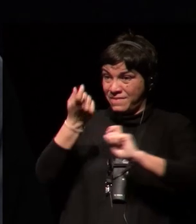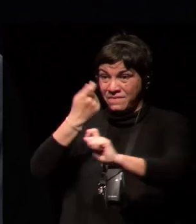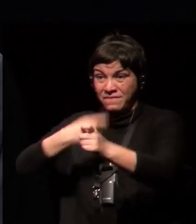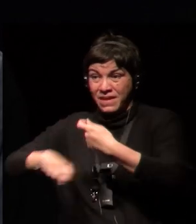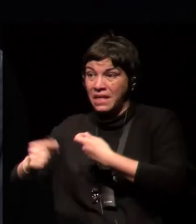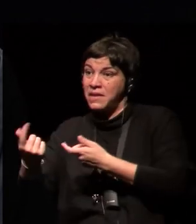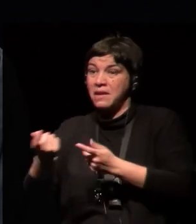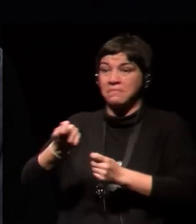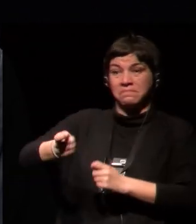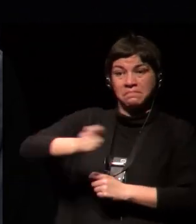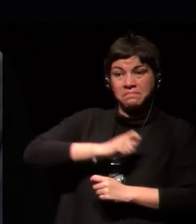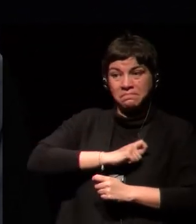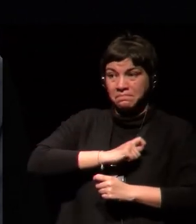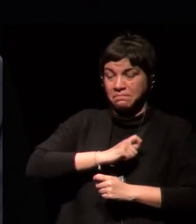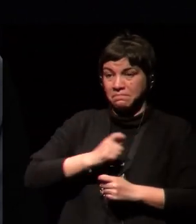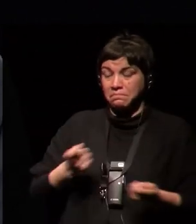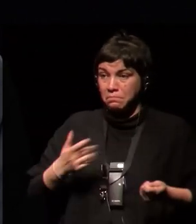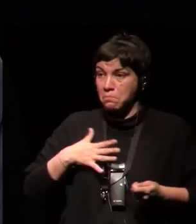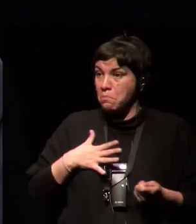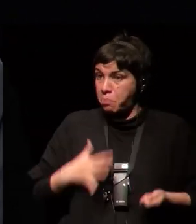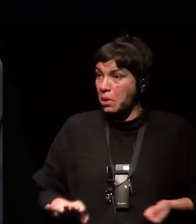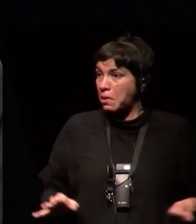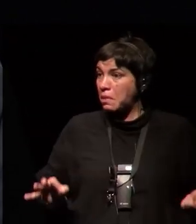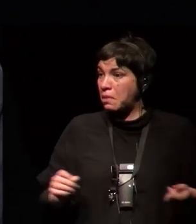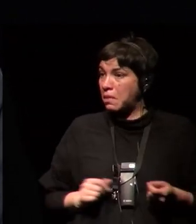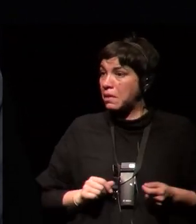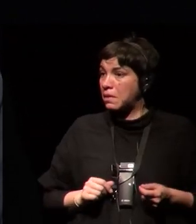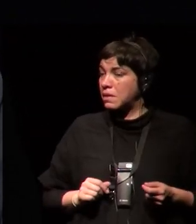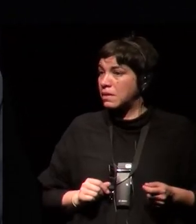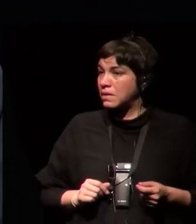vendiendo obras de arte, mucho más que criando canguros.